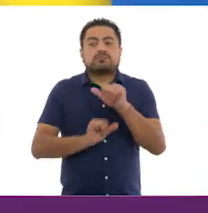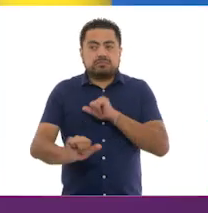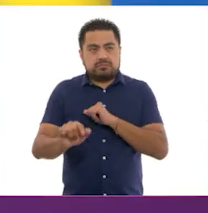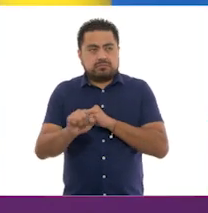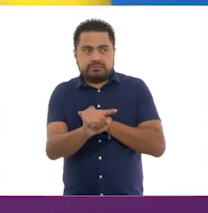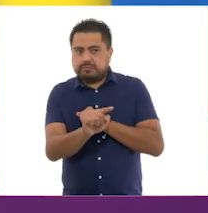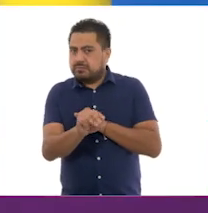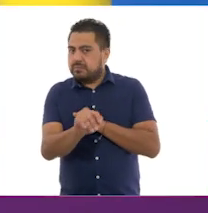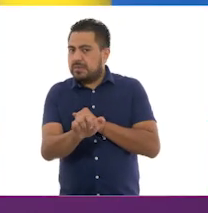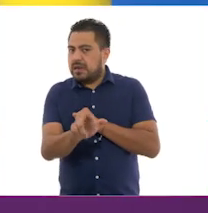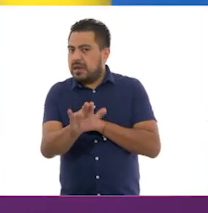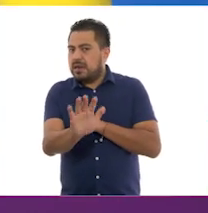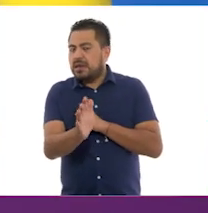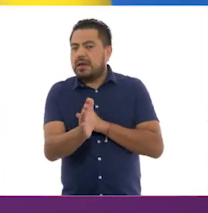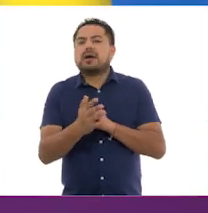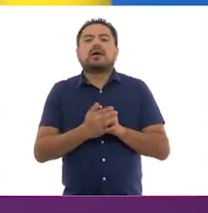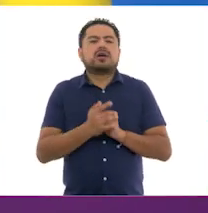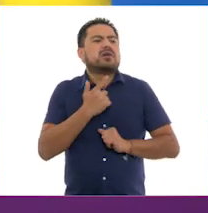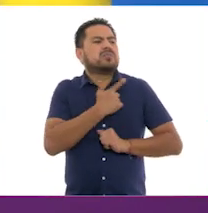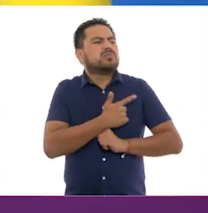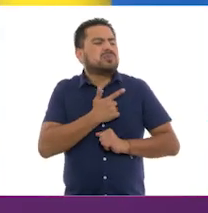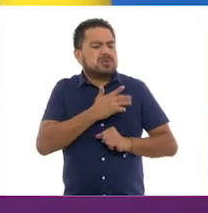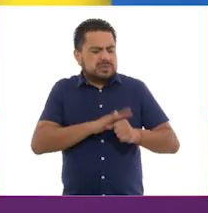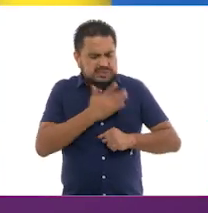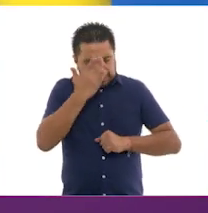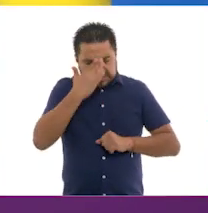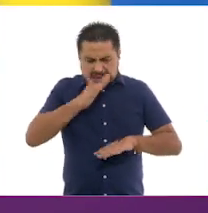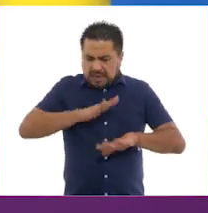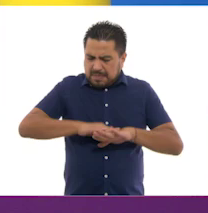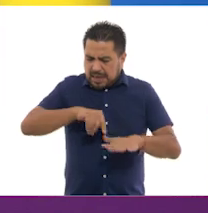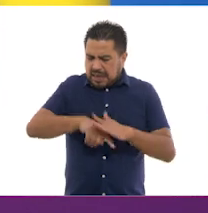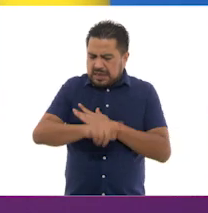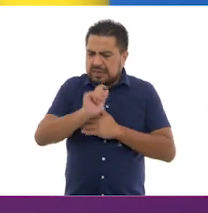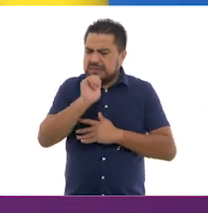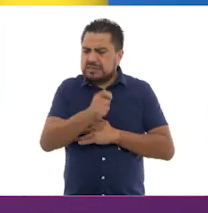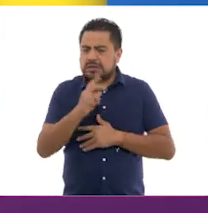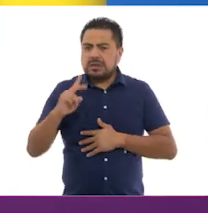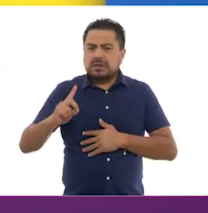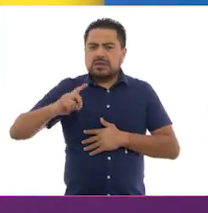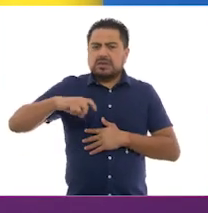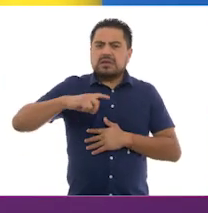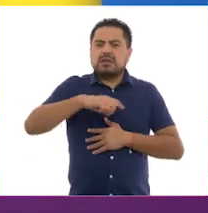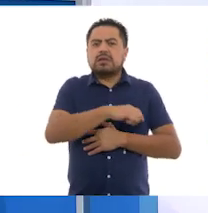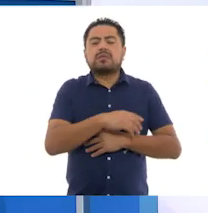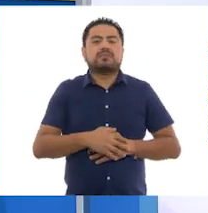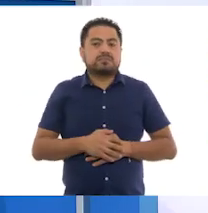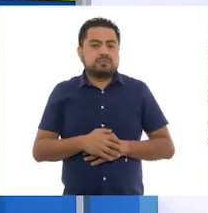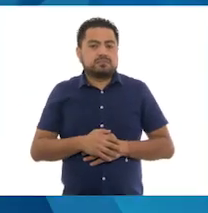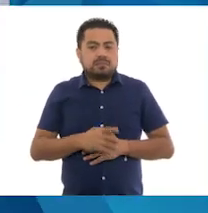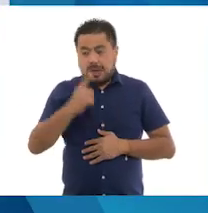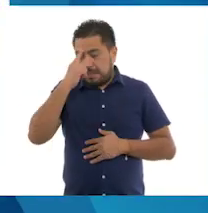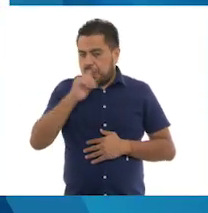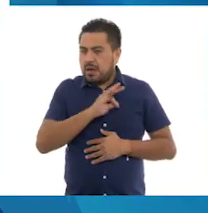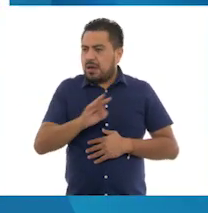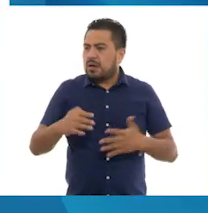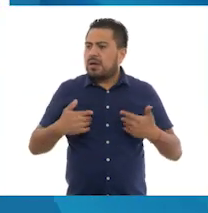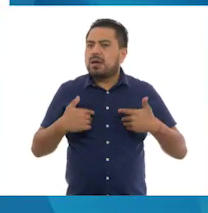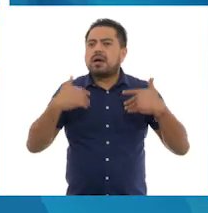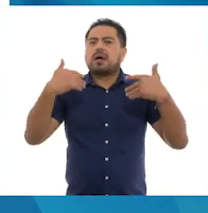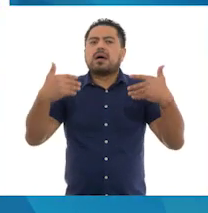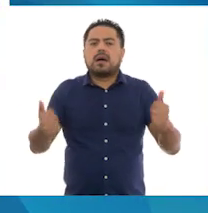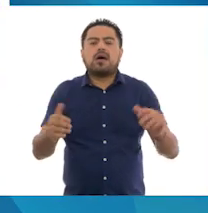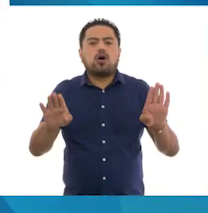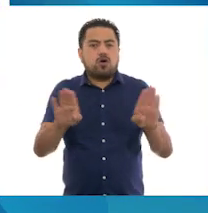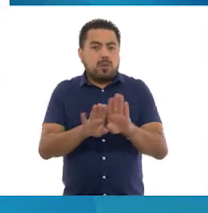María. ¿Y por qué te gustaría saber más acerca de los dinosaurios? Ah, pues para comprender más acerca